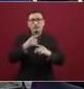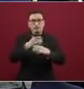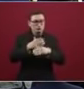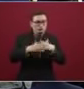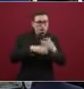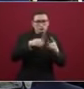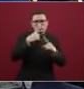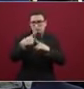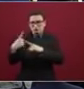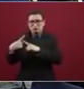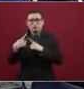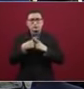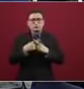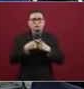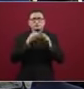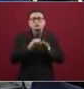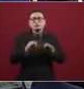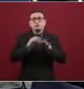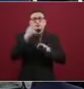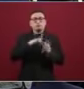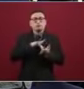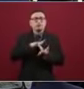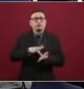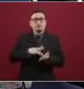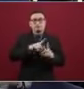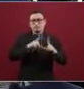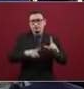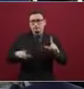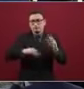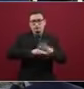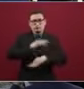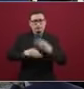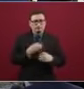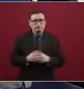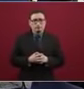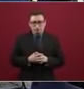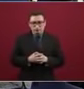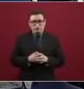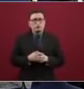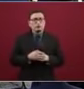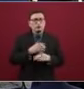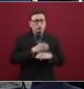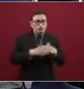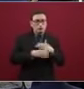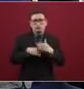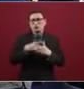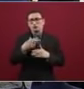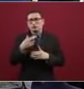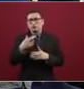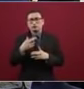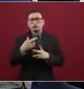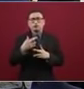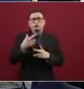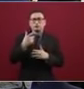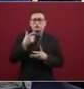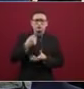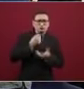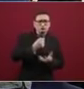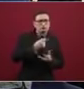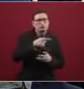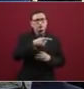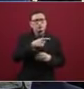con los que cuenta el Estado mexicano. Ya no hay recursos de la Policía Federal, ya no hay recursos de